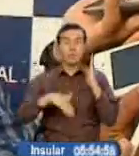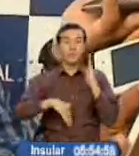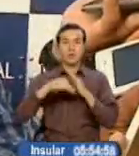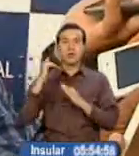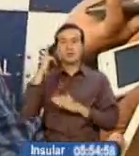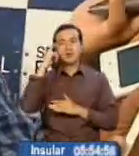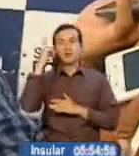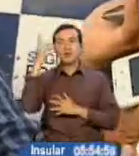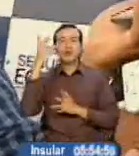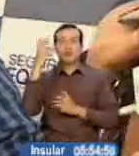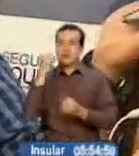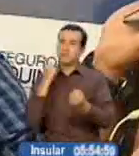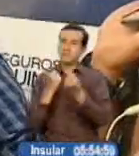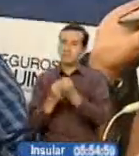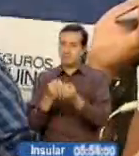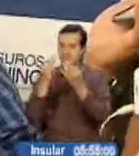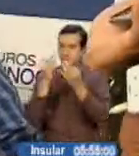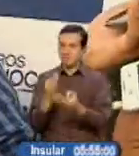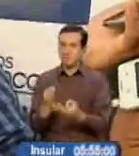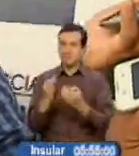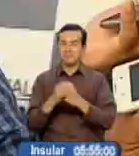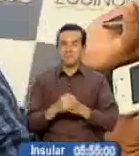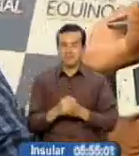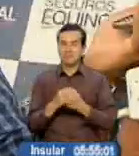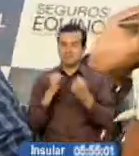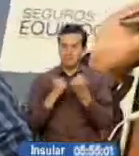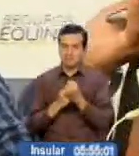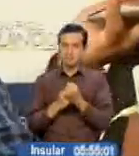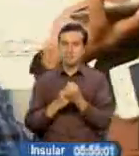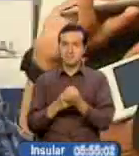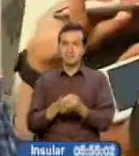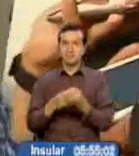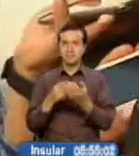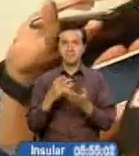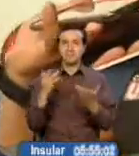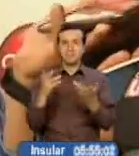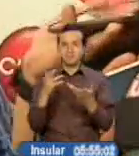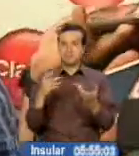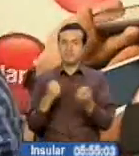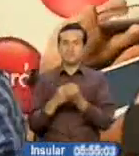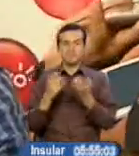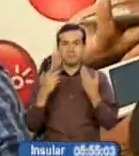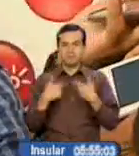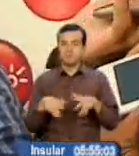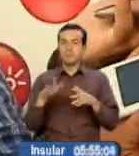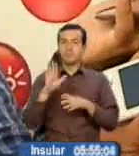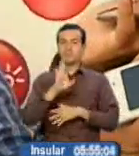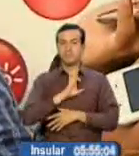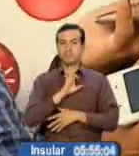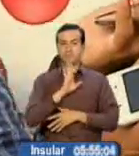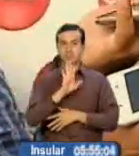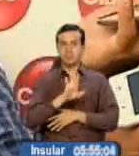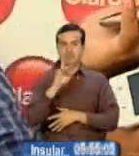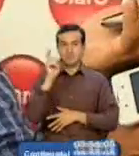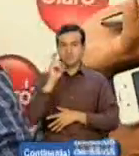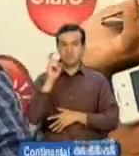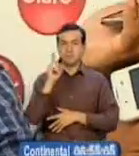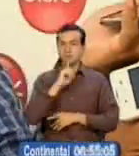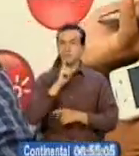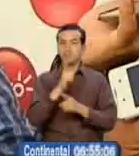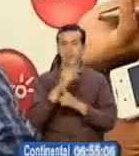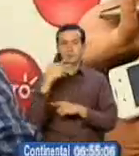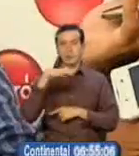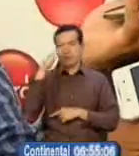con ilusión de poder ayudar, de poder aportar. Estoy aquí para ayudar, para poder aportar lo que quiera el profe y sabemos que bueno, que hay un